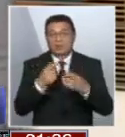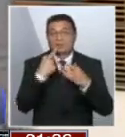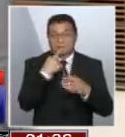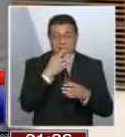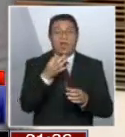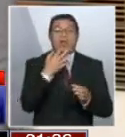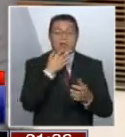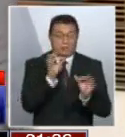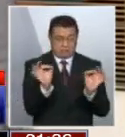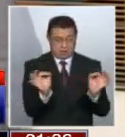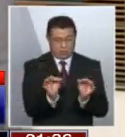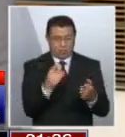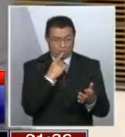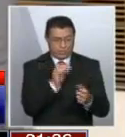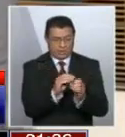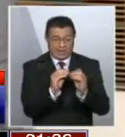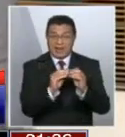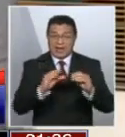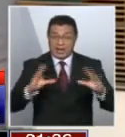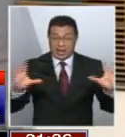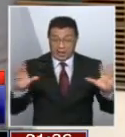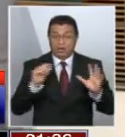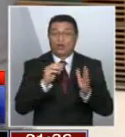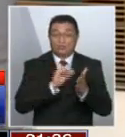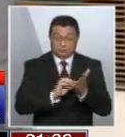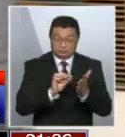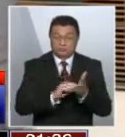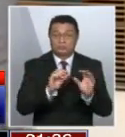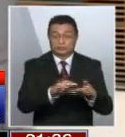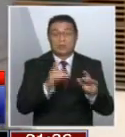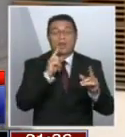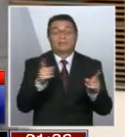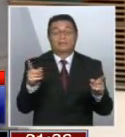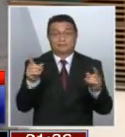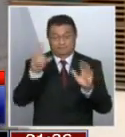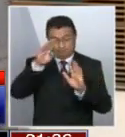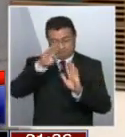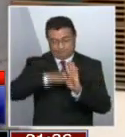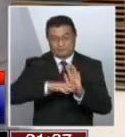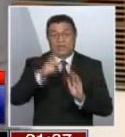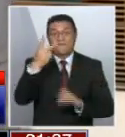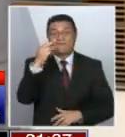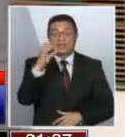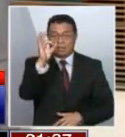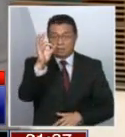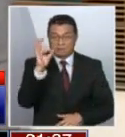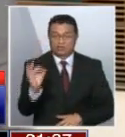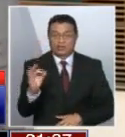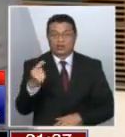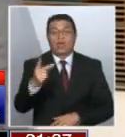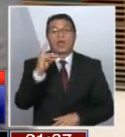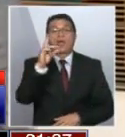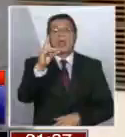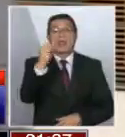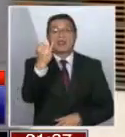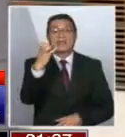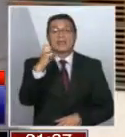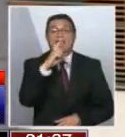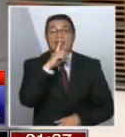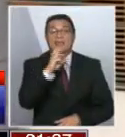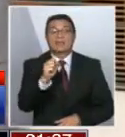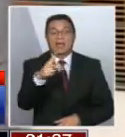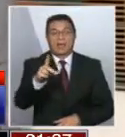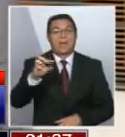expresábamos de manera explícita la reducción de un 20% de las dietas y las